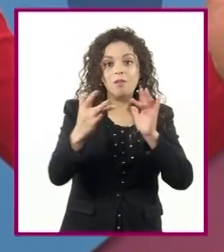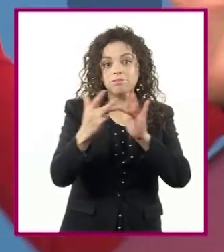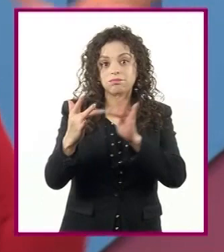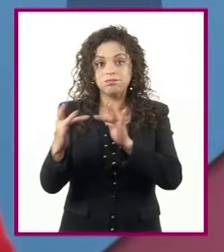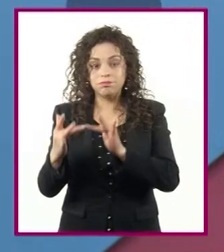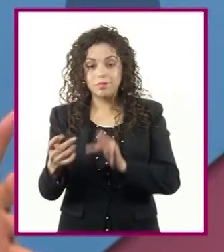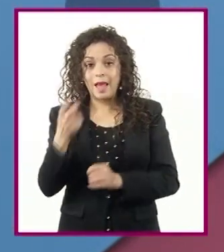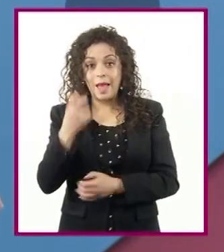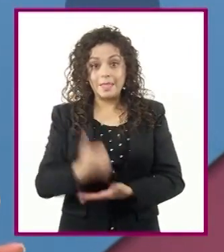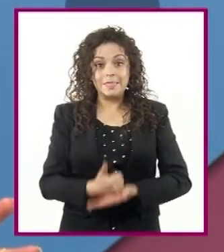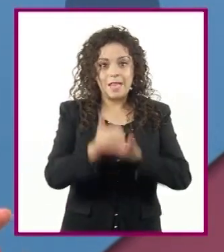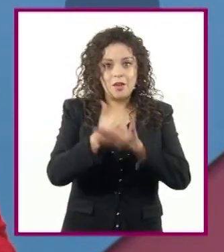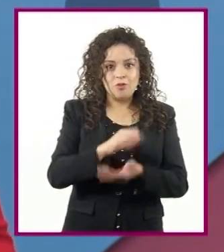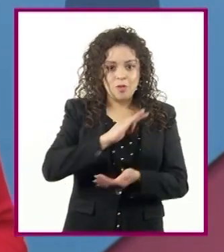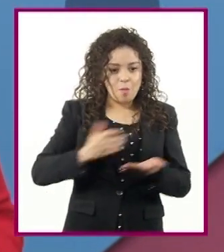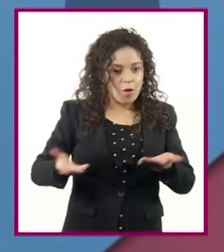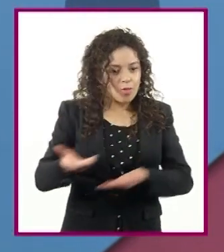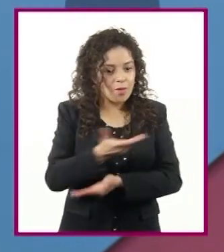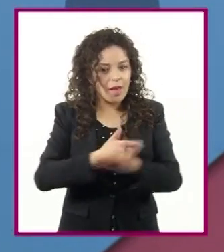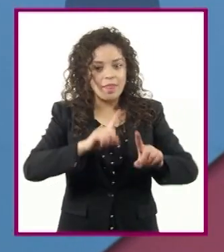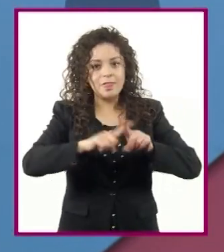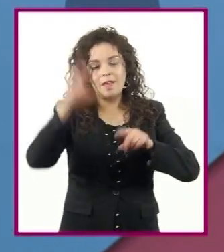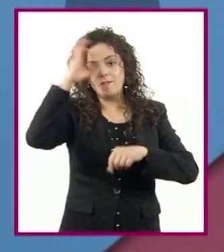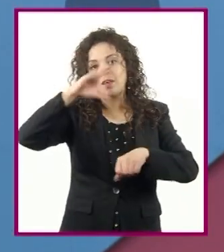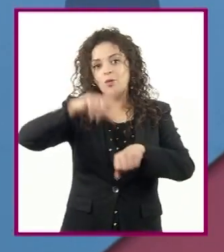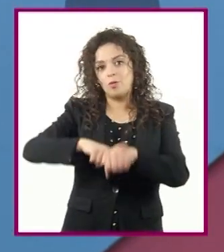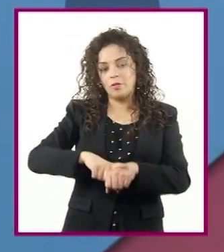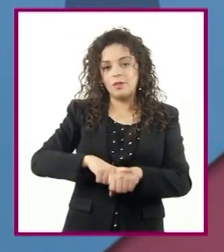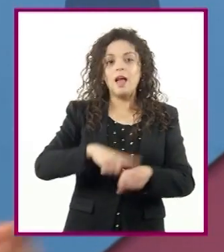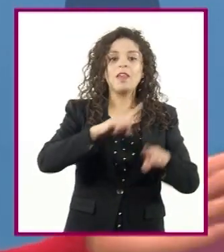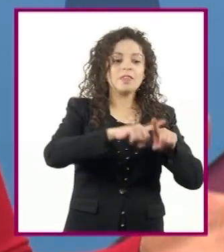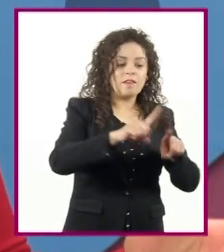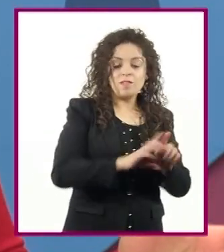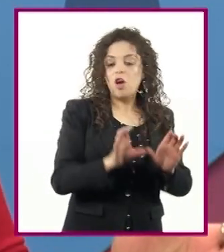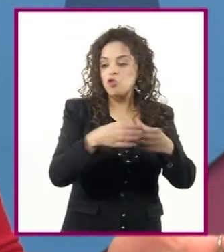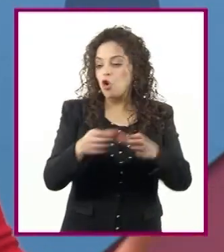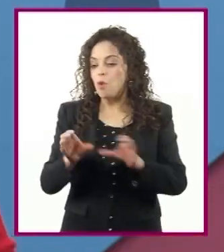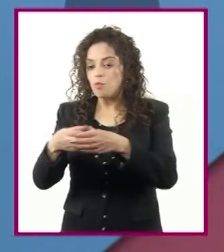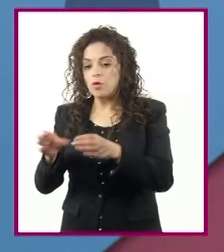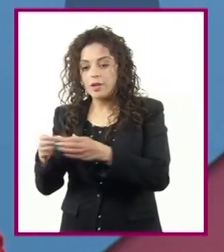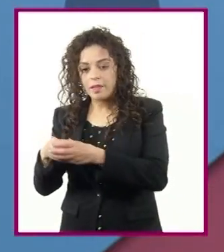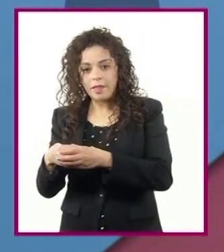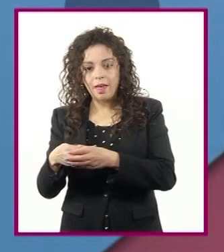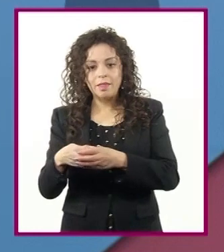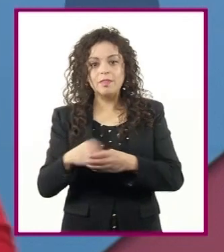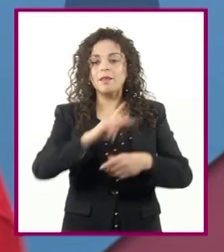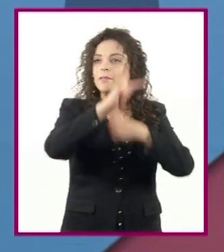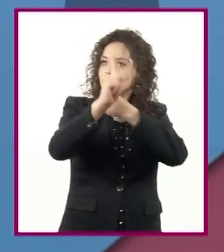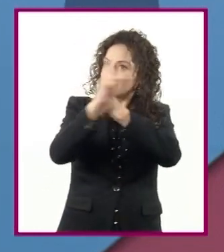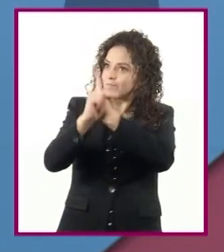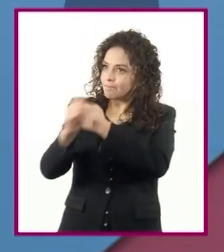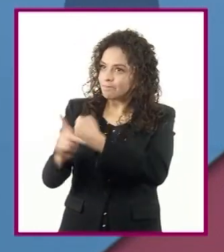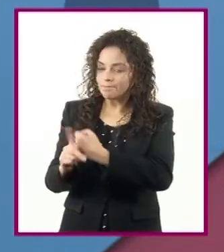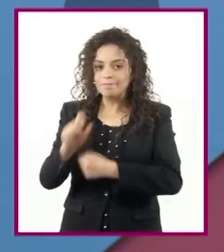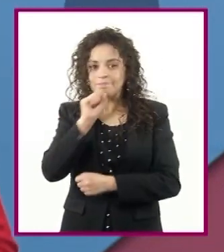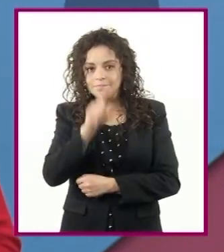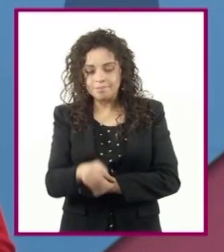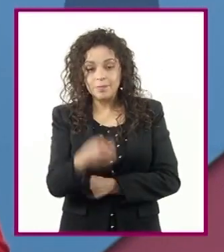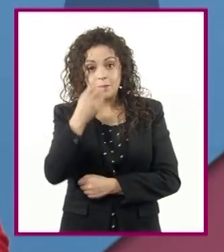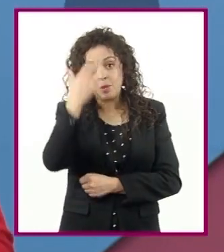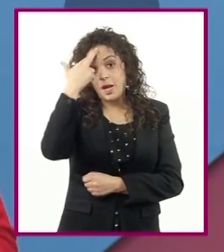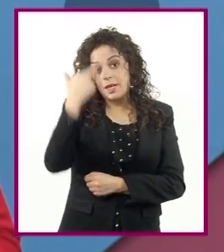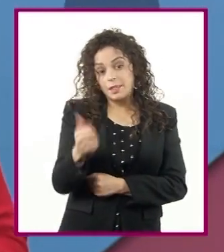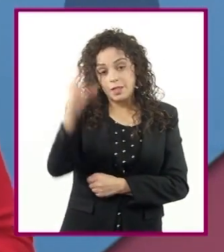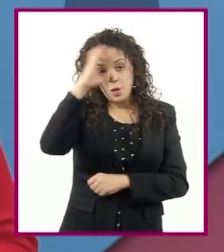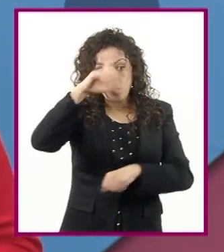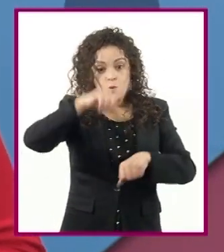que permiten la interacción cultural entre diferentes comunidades y naciones. Por tanto, la cultura es un